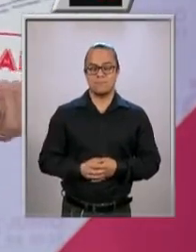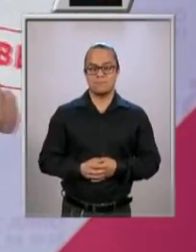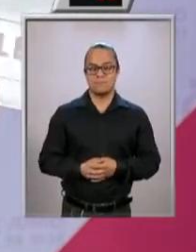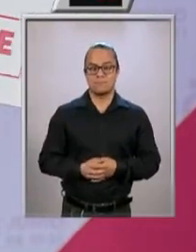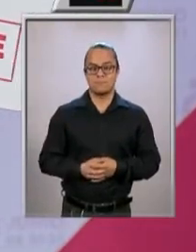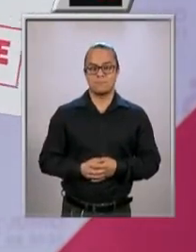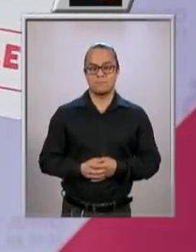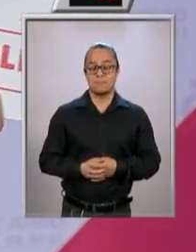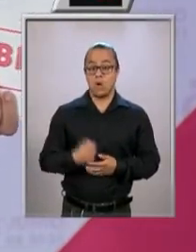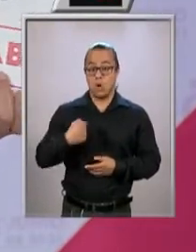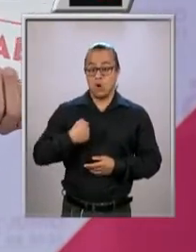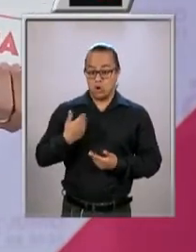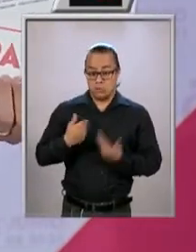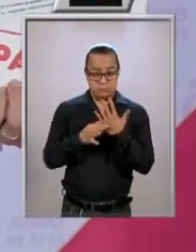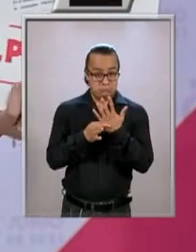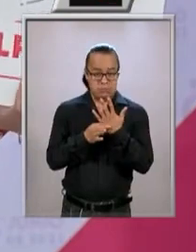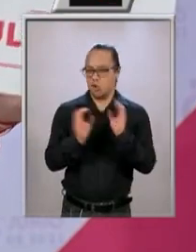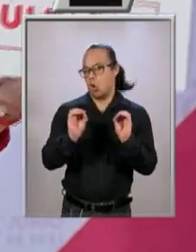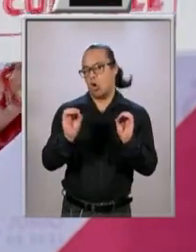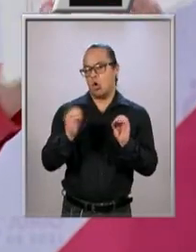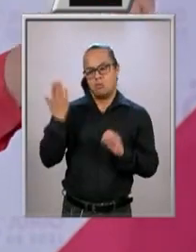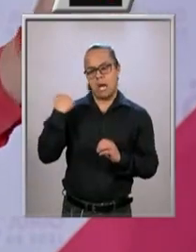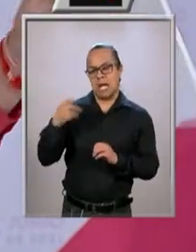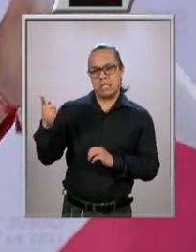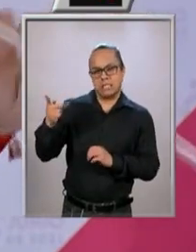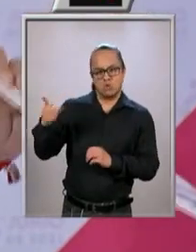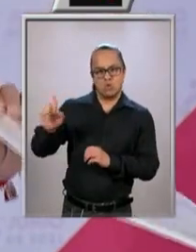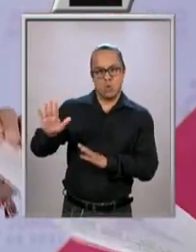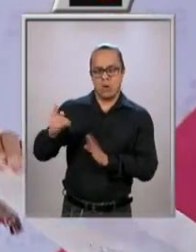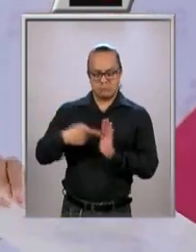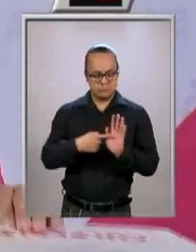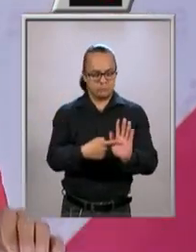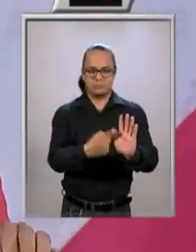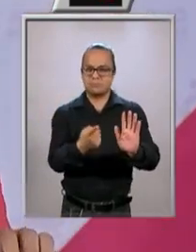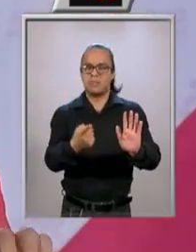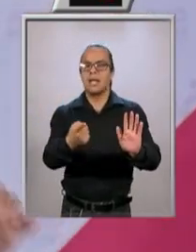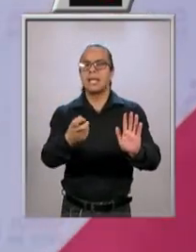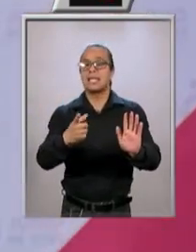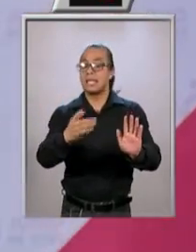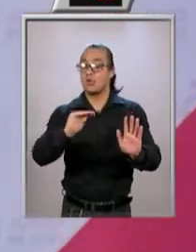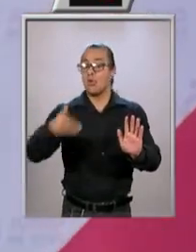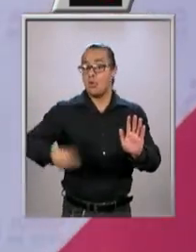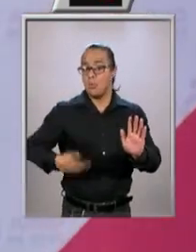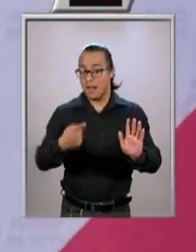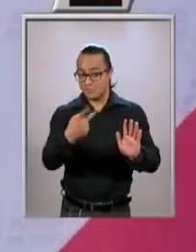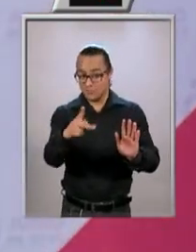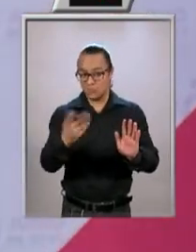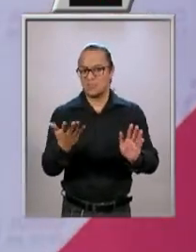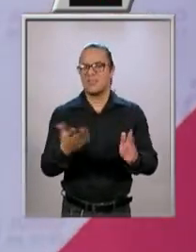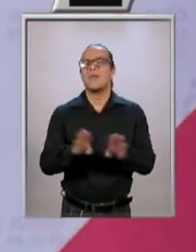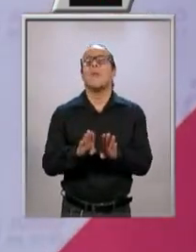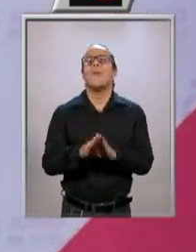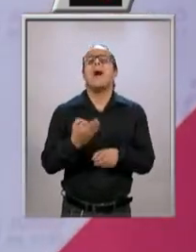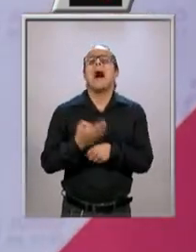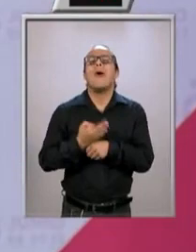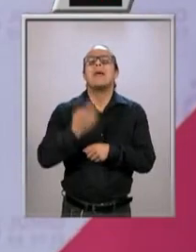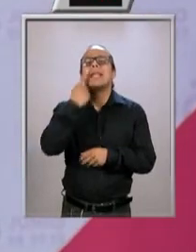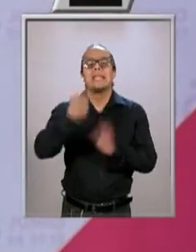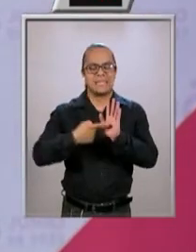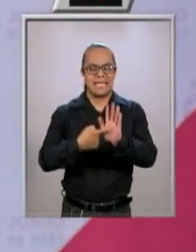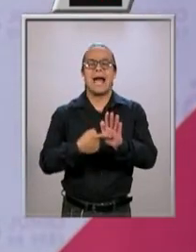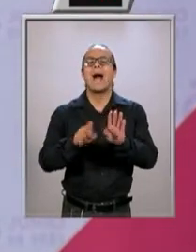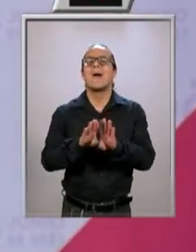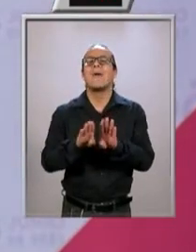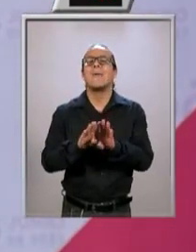no sea lo que diga yo es algo por lo que ya fuiste juzgada y por lo que fuiste declarada culpable con qué cara con qué calidad